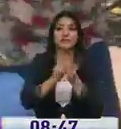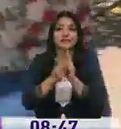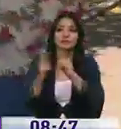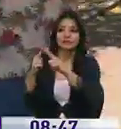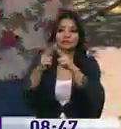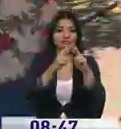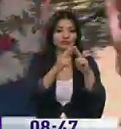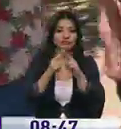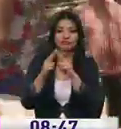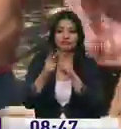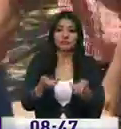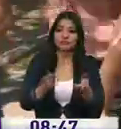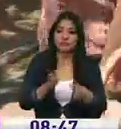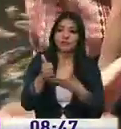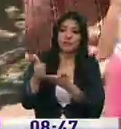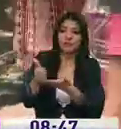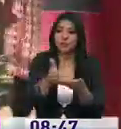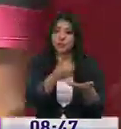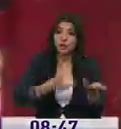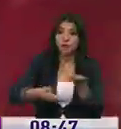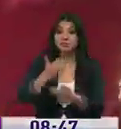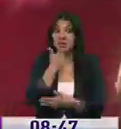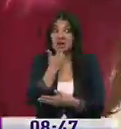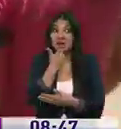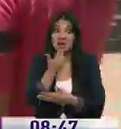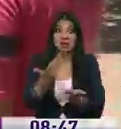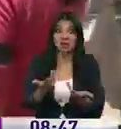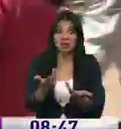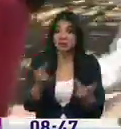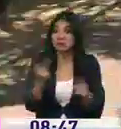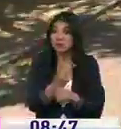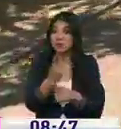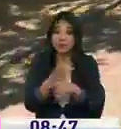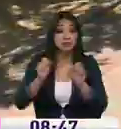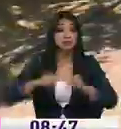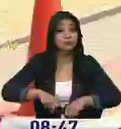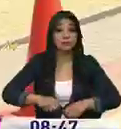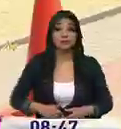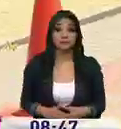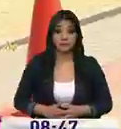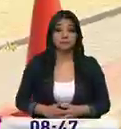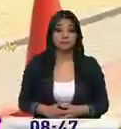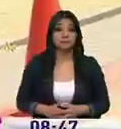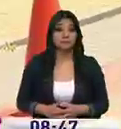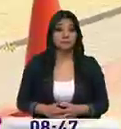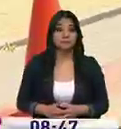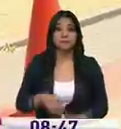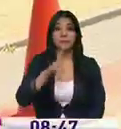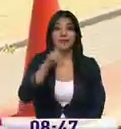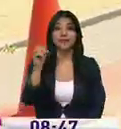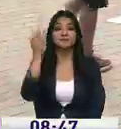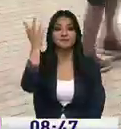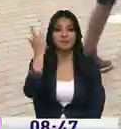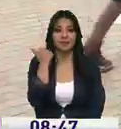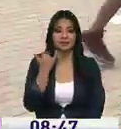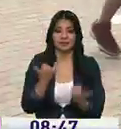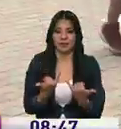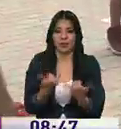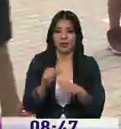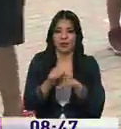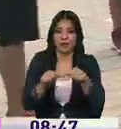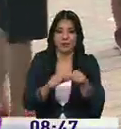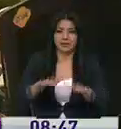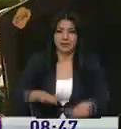también ayudarnos si es que hay algún tipo de delincuencia, por ejemplo. En los primeros 100 días de la actual administración se han